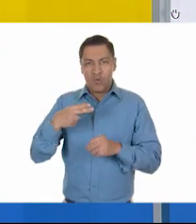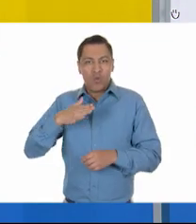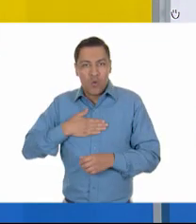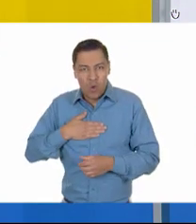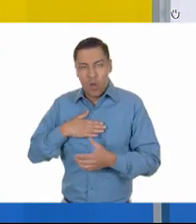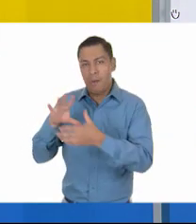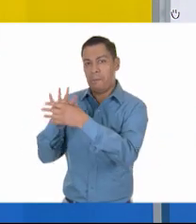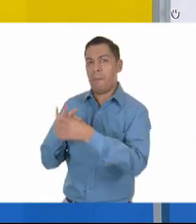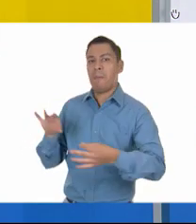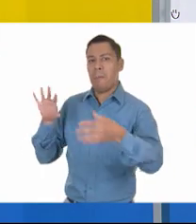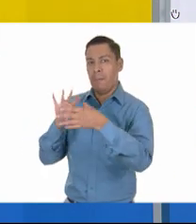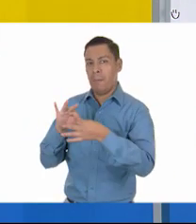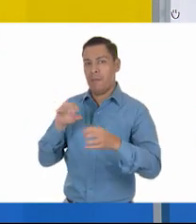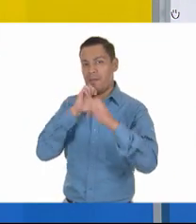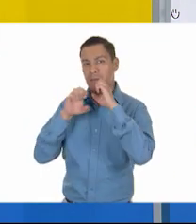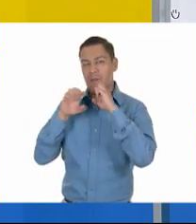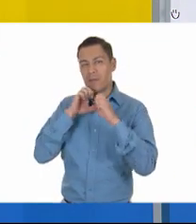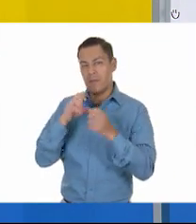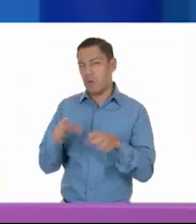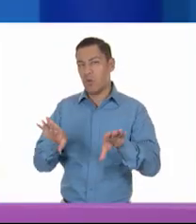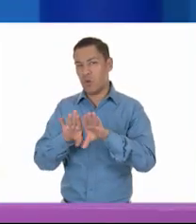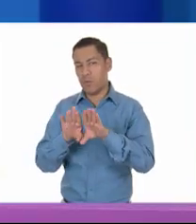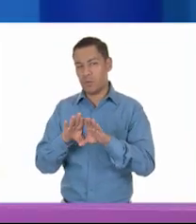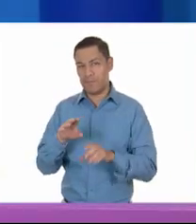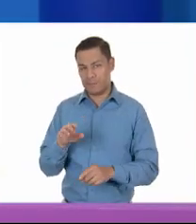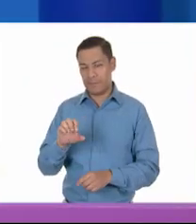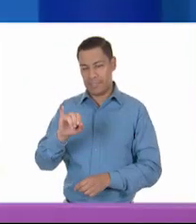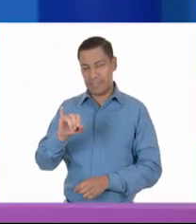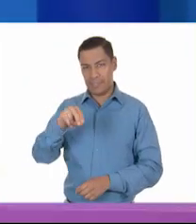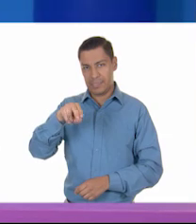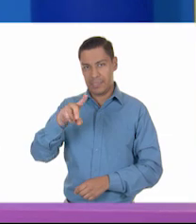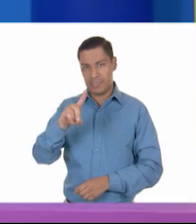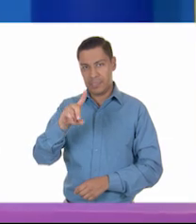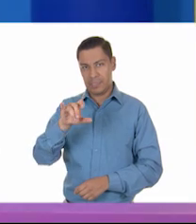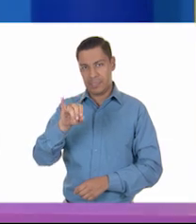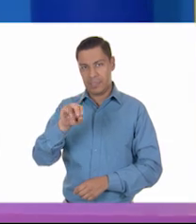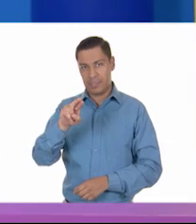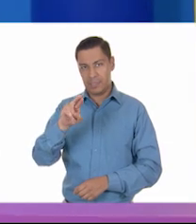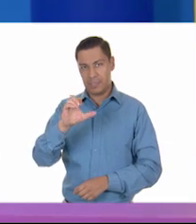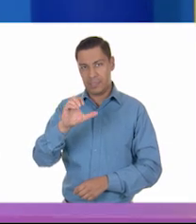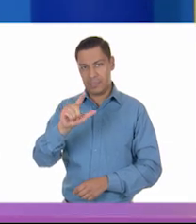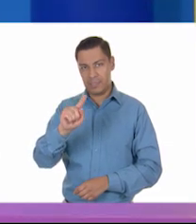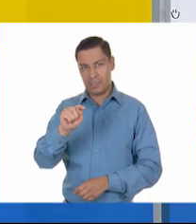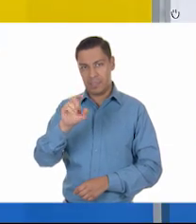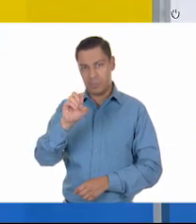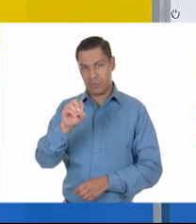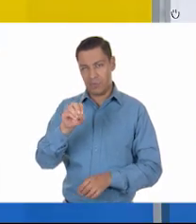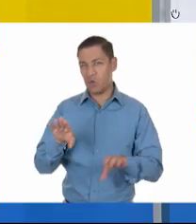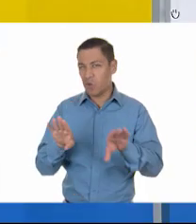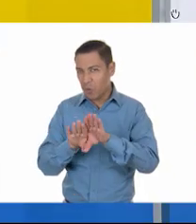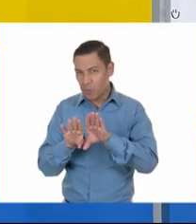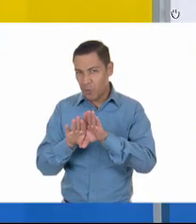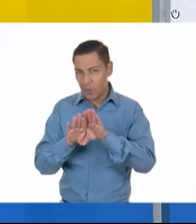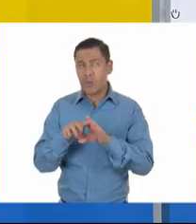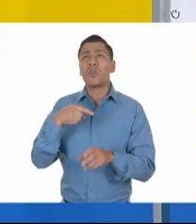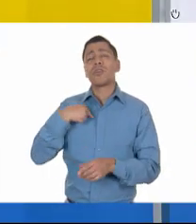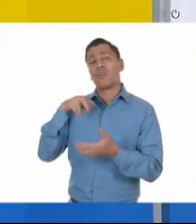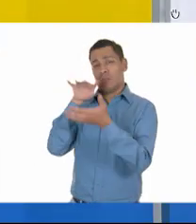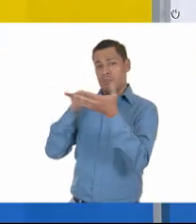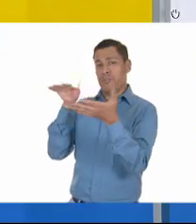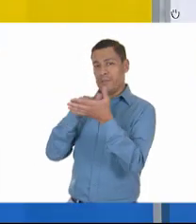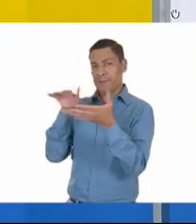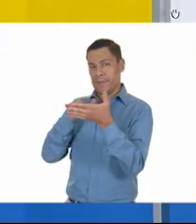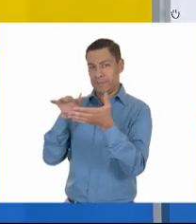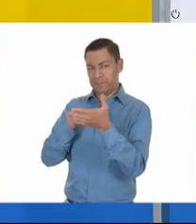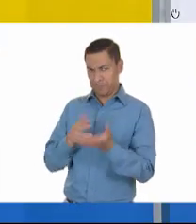textual en un reporte de entrevista. Ah, me toca leer a mí, maestra. Por supuesto, Raulito. Léenos, por favor.